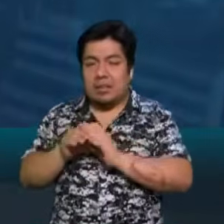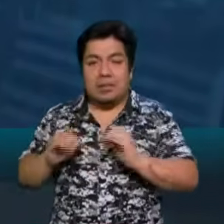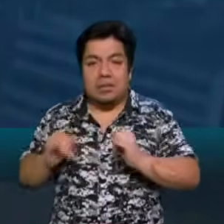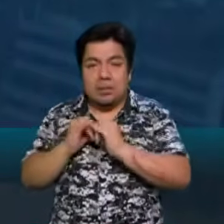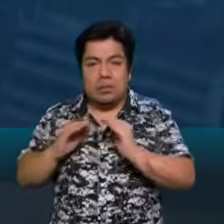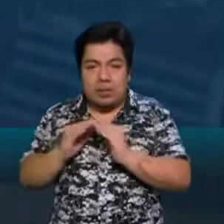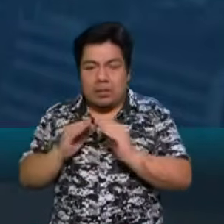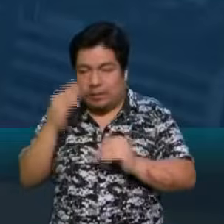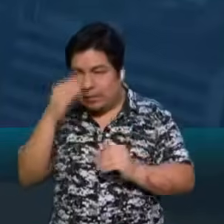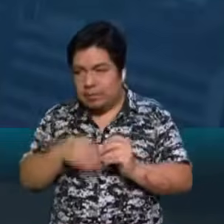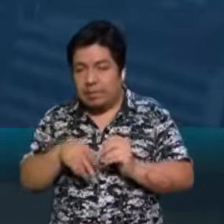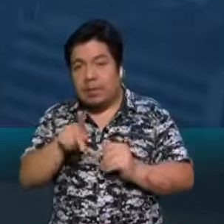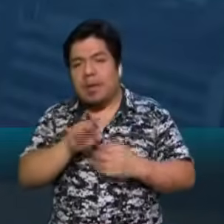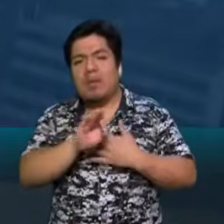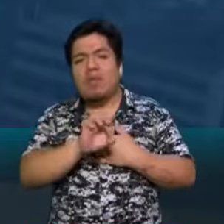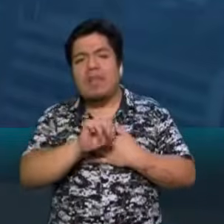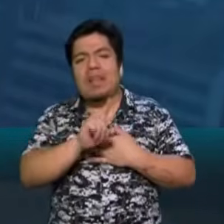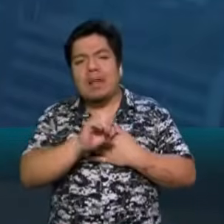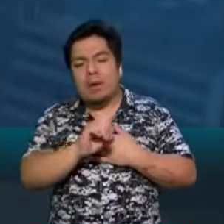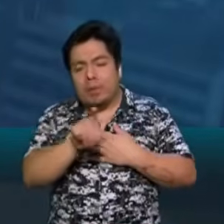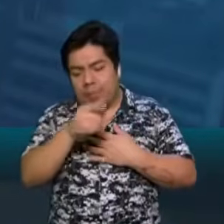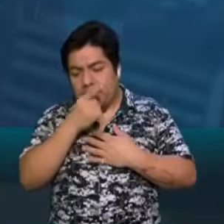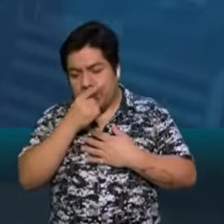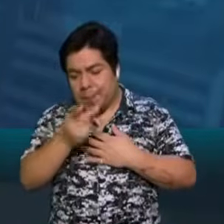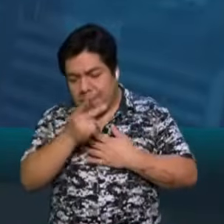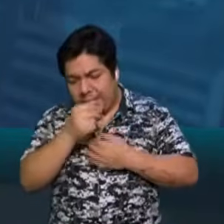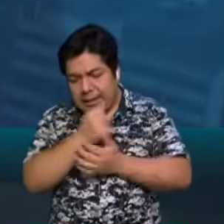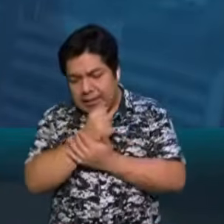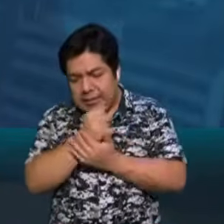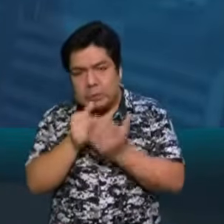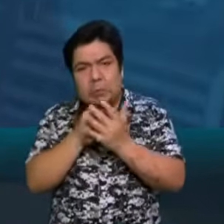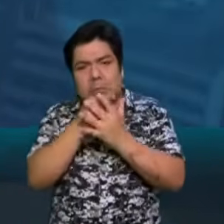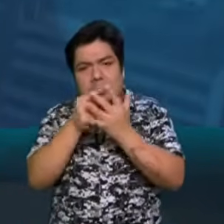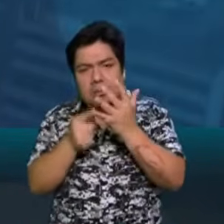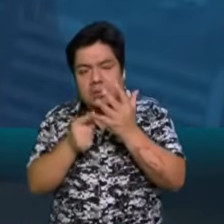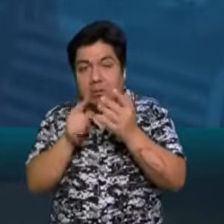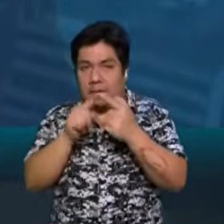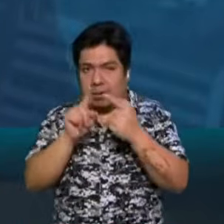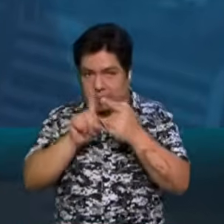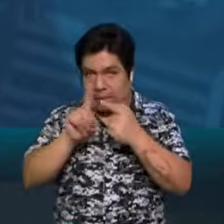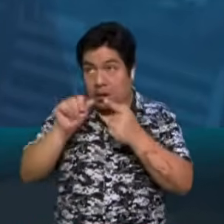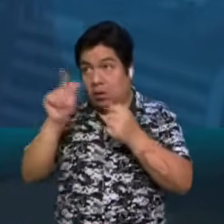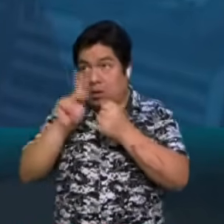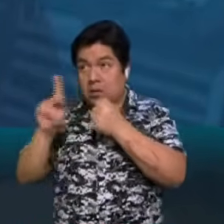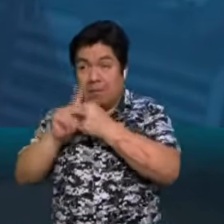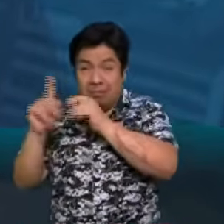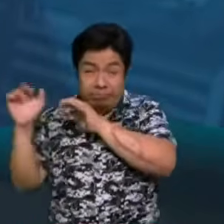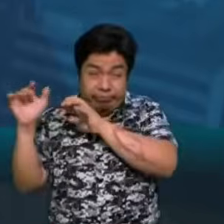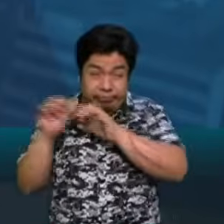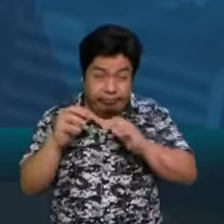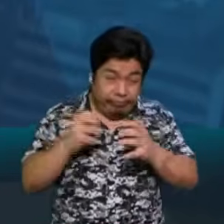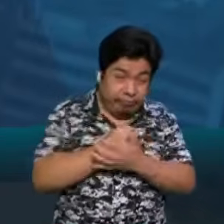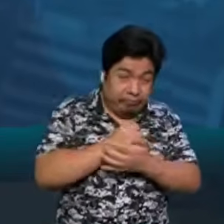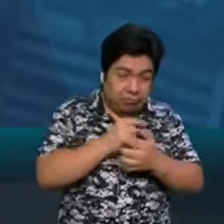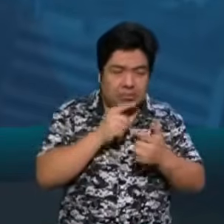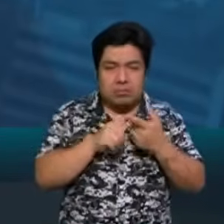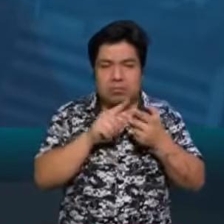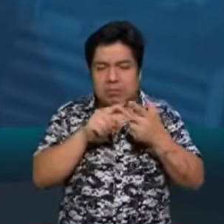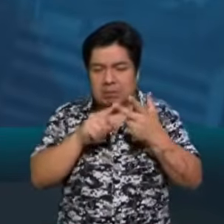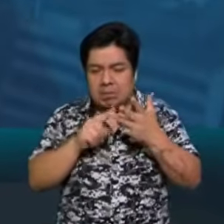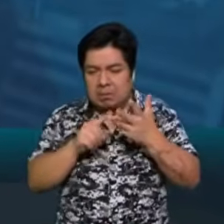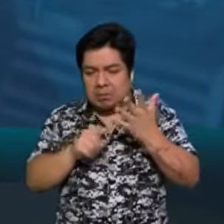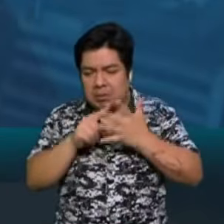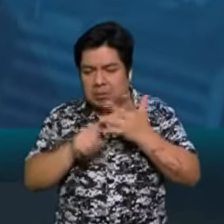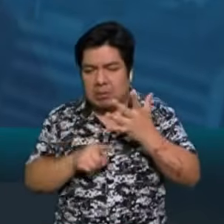Ciudad de México, pero Federico, quisiéramos empezar por qué otros factores, además de la gentrificación, están involucrados ahora en este reclamo